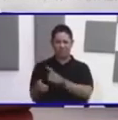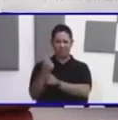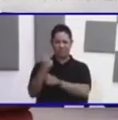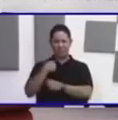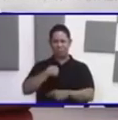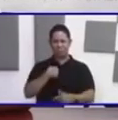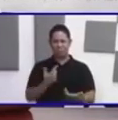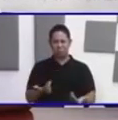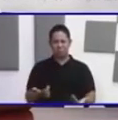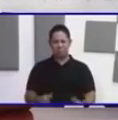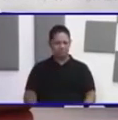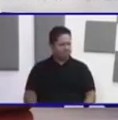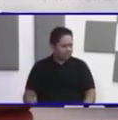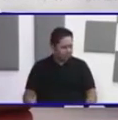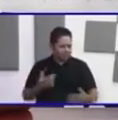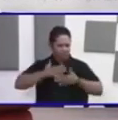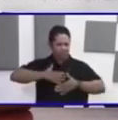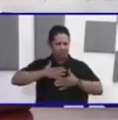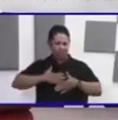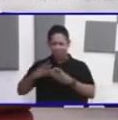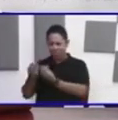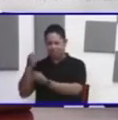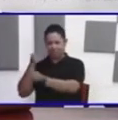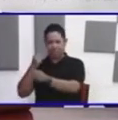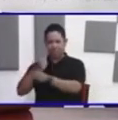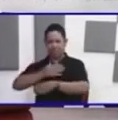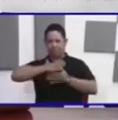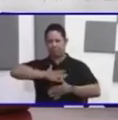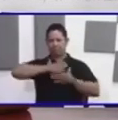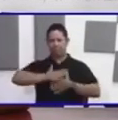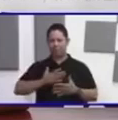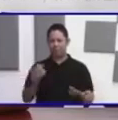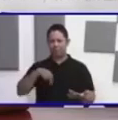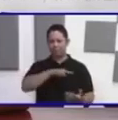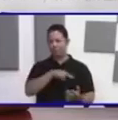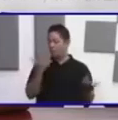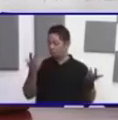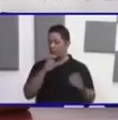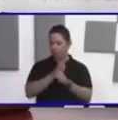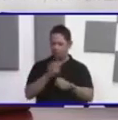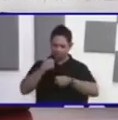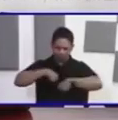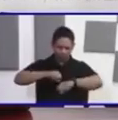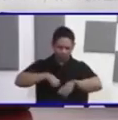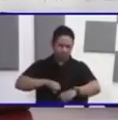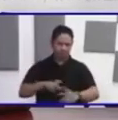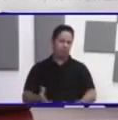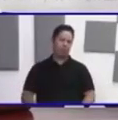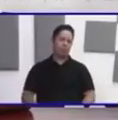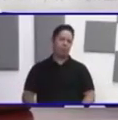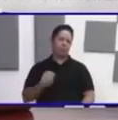por lo menos, yo estoy tranquilo, mi equipo de trabajo está tranquilo, sabemos todo lo que nos ha tocado pasar, lo que nos va a tocar